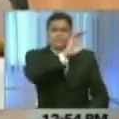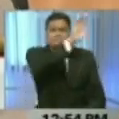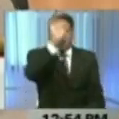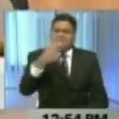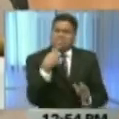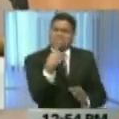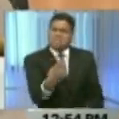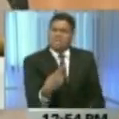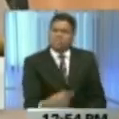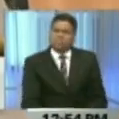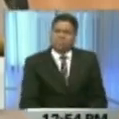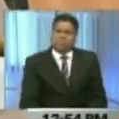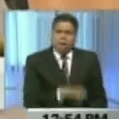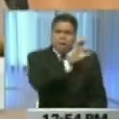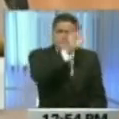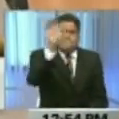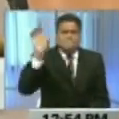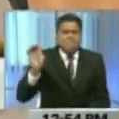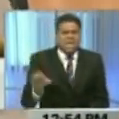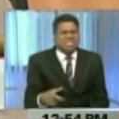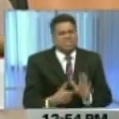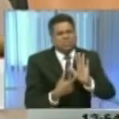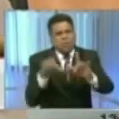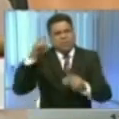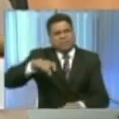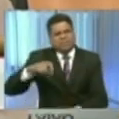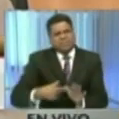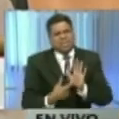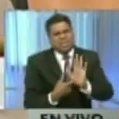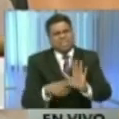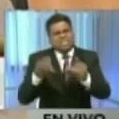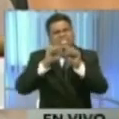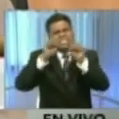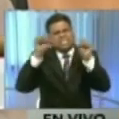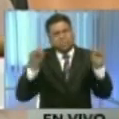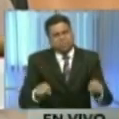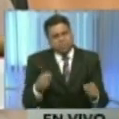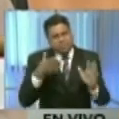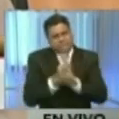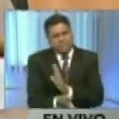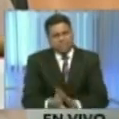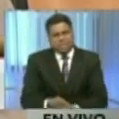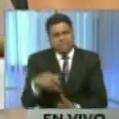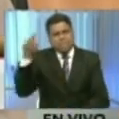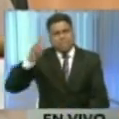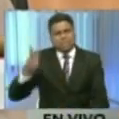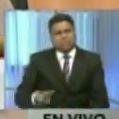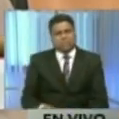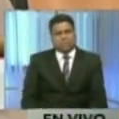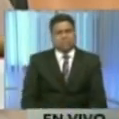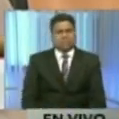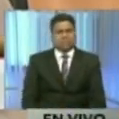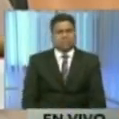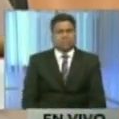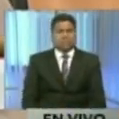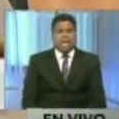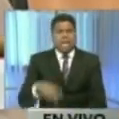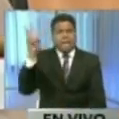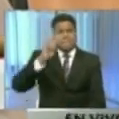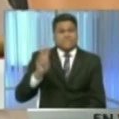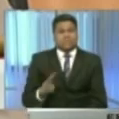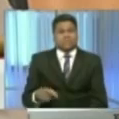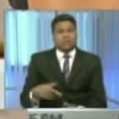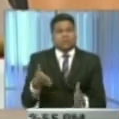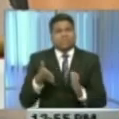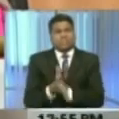pronunciado sobre la situación, lo que ellos llaman la situación en Venezuela. Y en Venezuela lo que se está